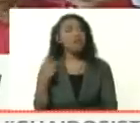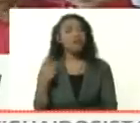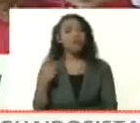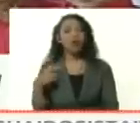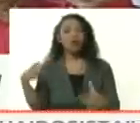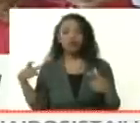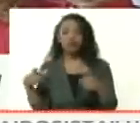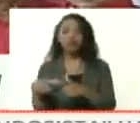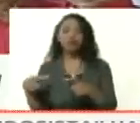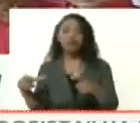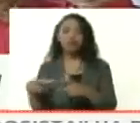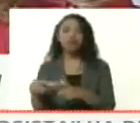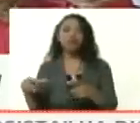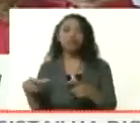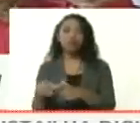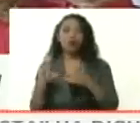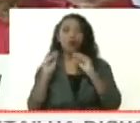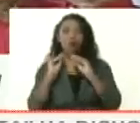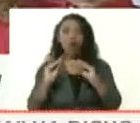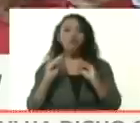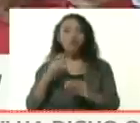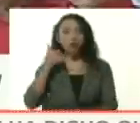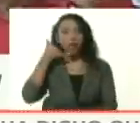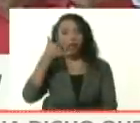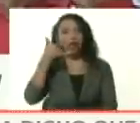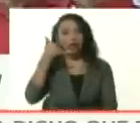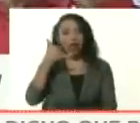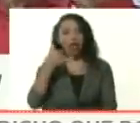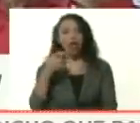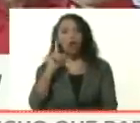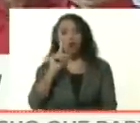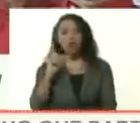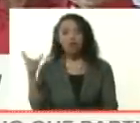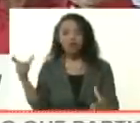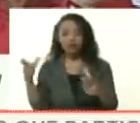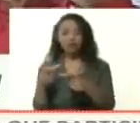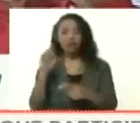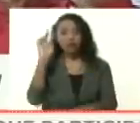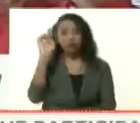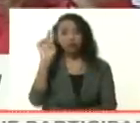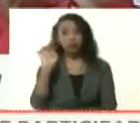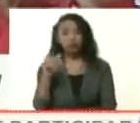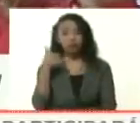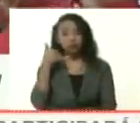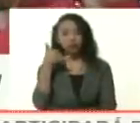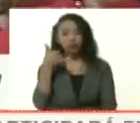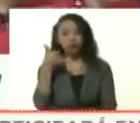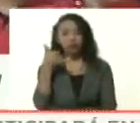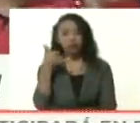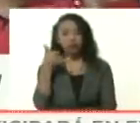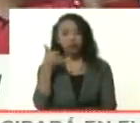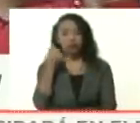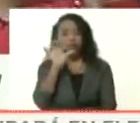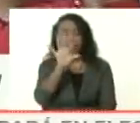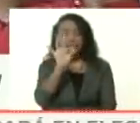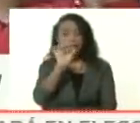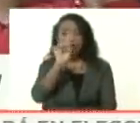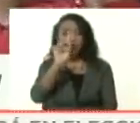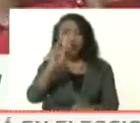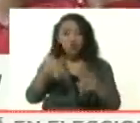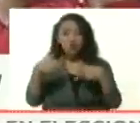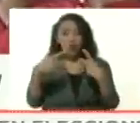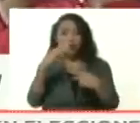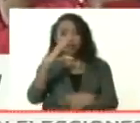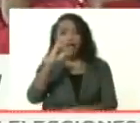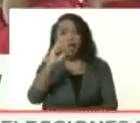reuniéndose, llamando para que les den una reunión, todos los días. Entonces, el escoger un nuevo CNE es una de las cosas que ellos